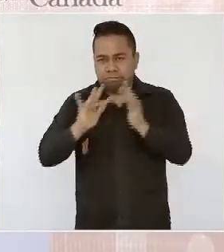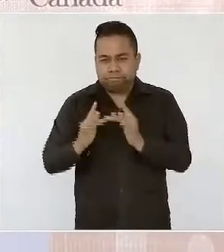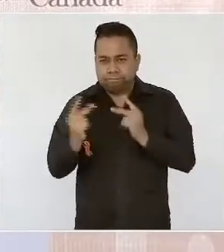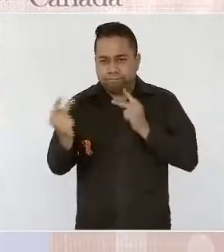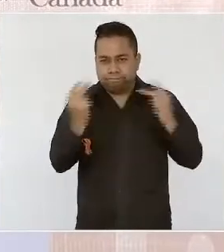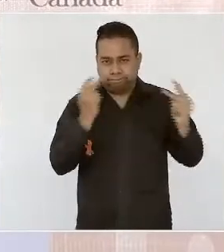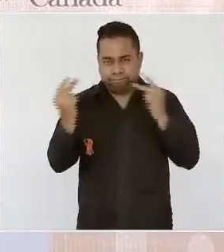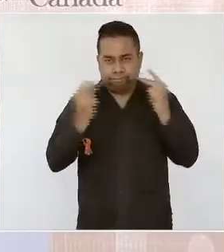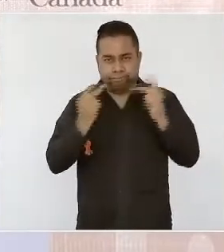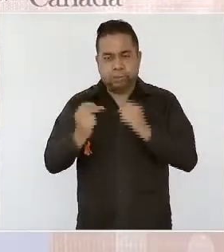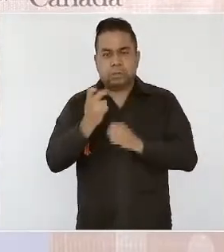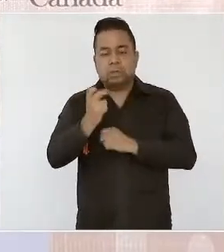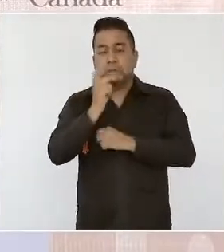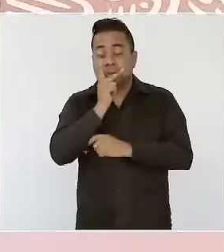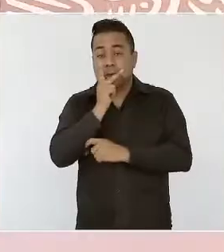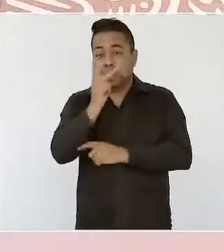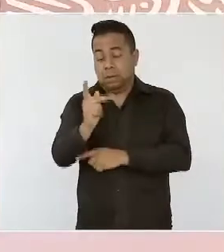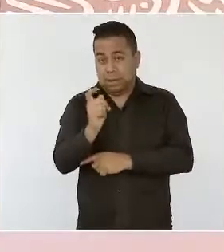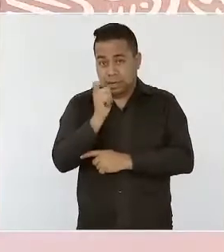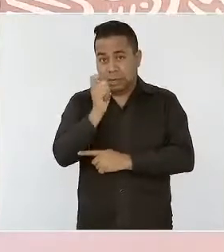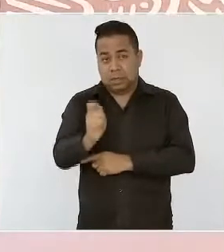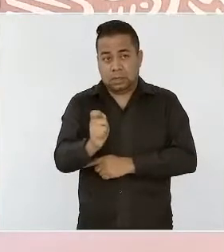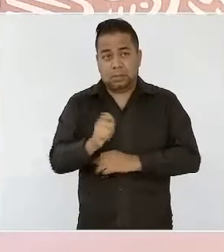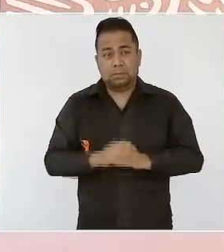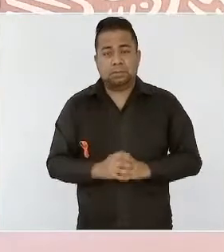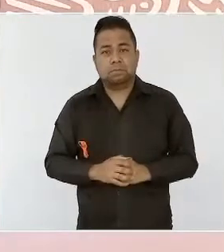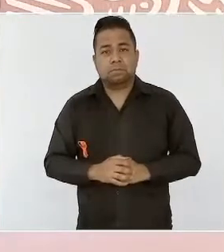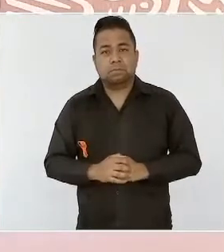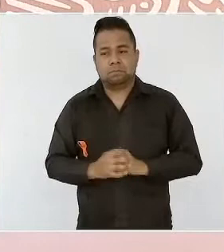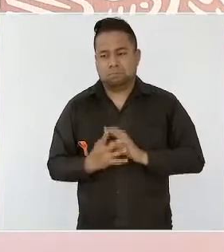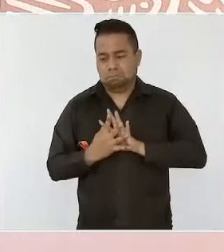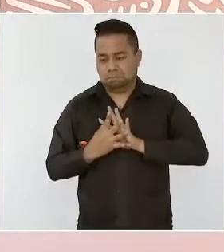sociales. La palabra es imitación.